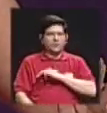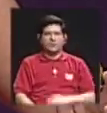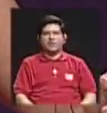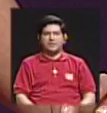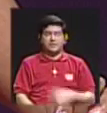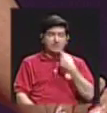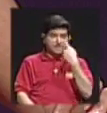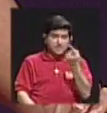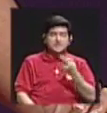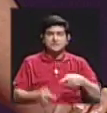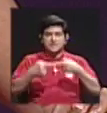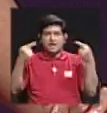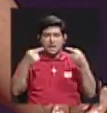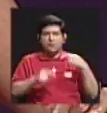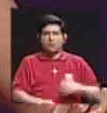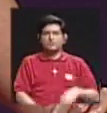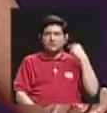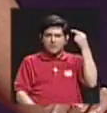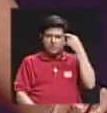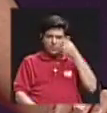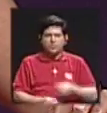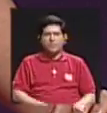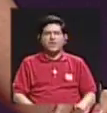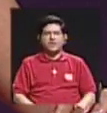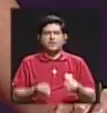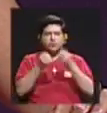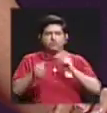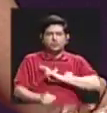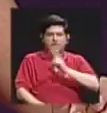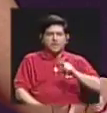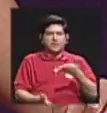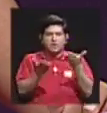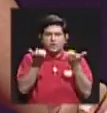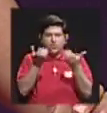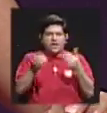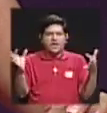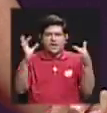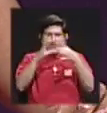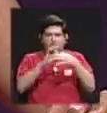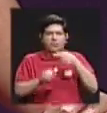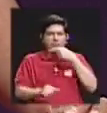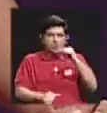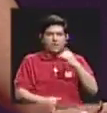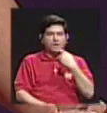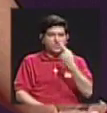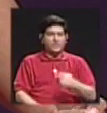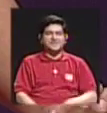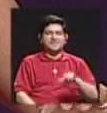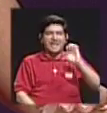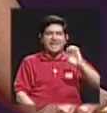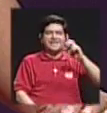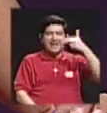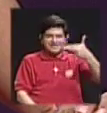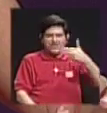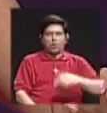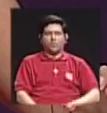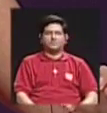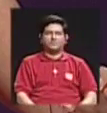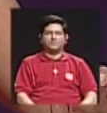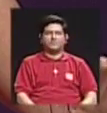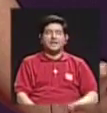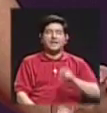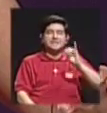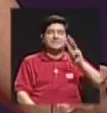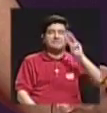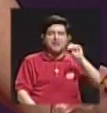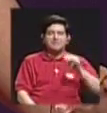Estamos, dice él, en contra del Estado laico y no queremos las uniones gay. Esto lo dice don Edgar Chacón de Esparza. Doña